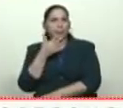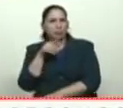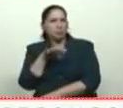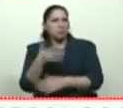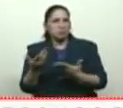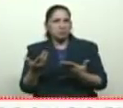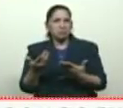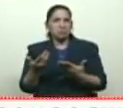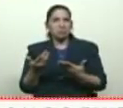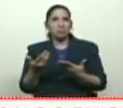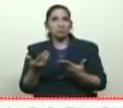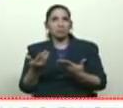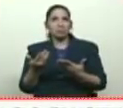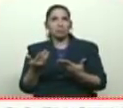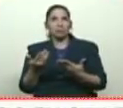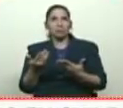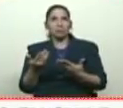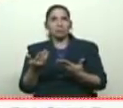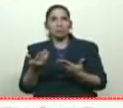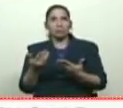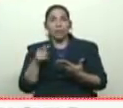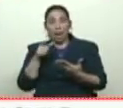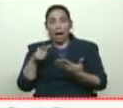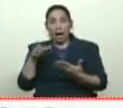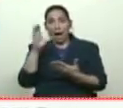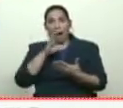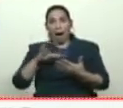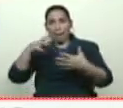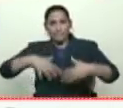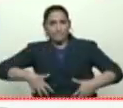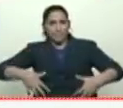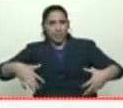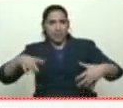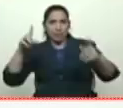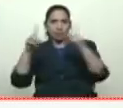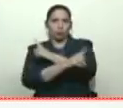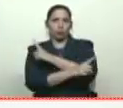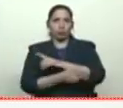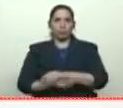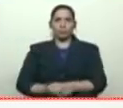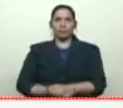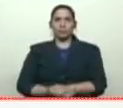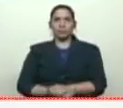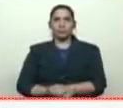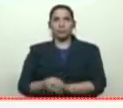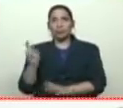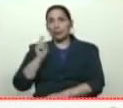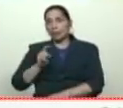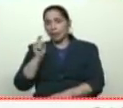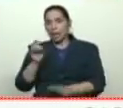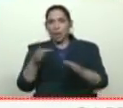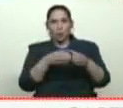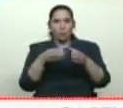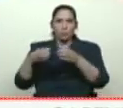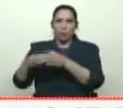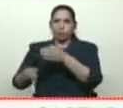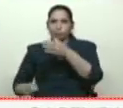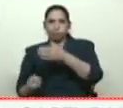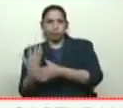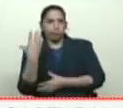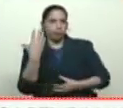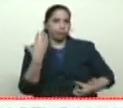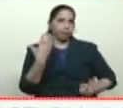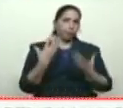porque efectivamente el capitalismo, para cambiarlo, requiere que se conforme y que surja una